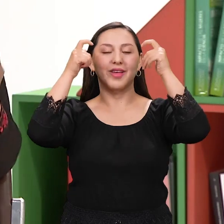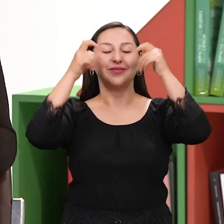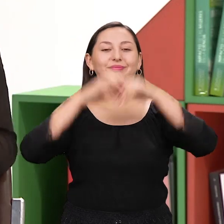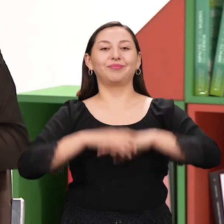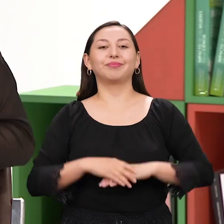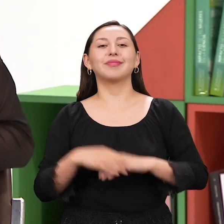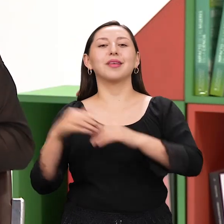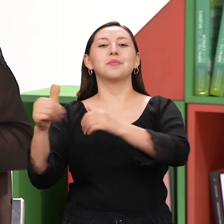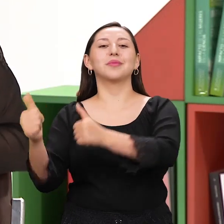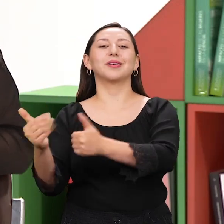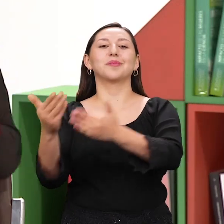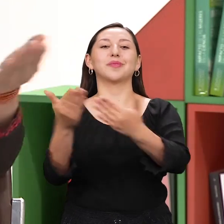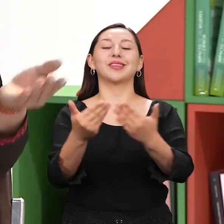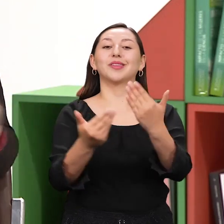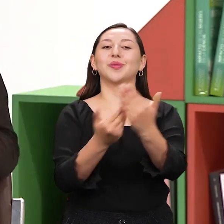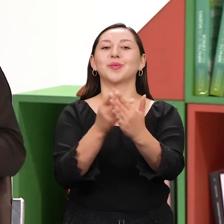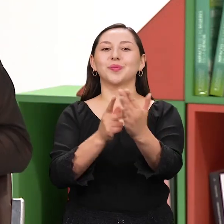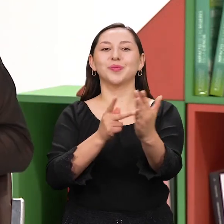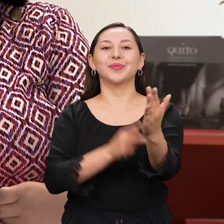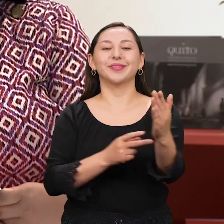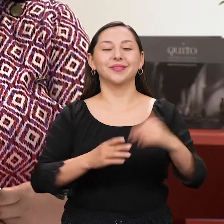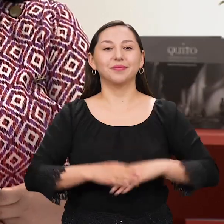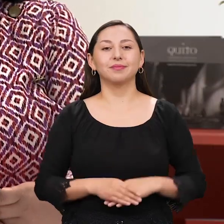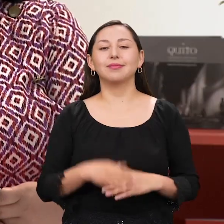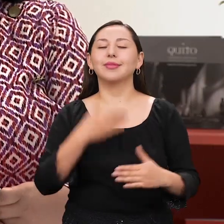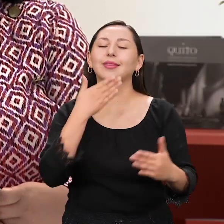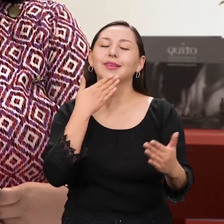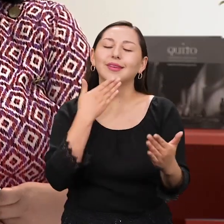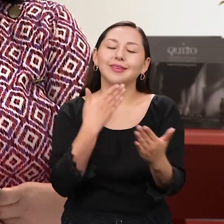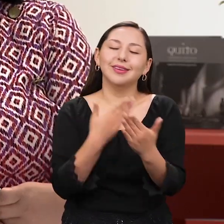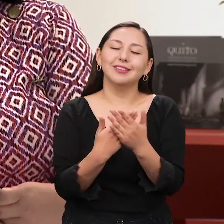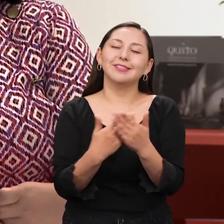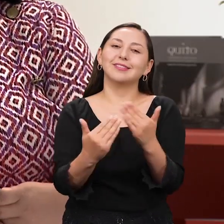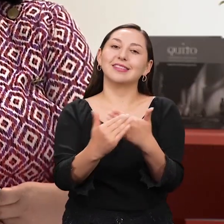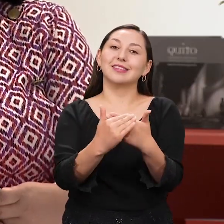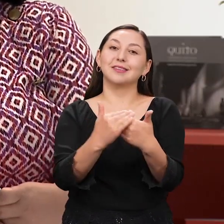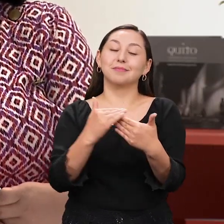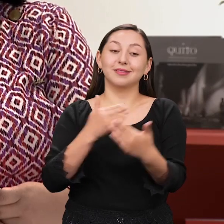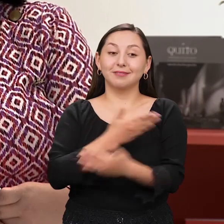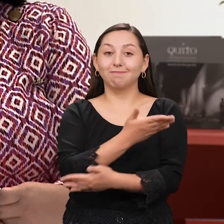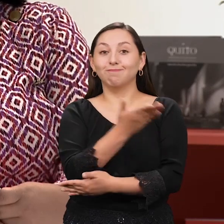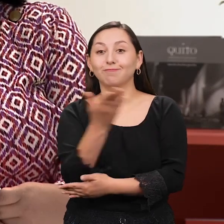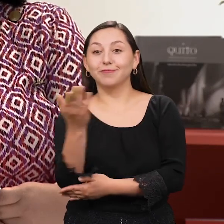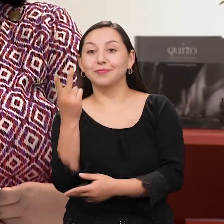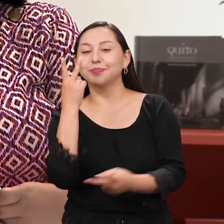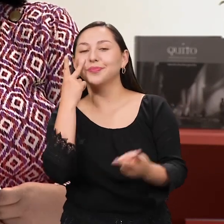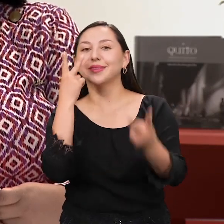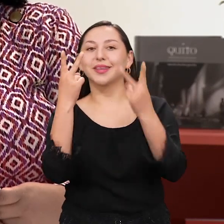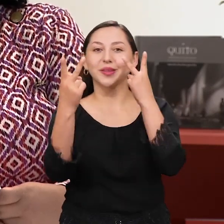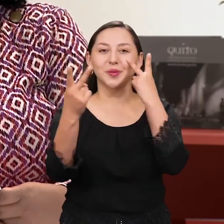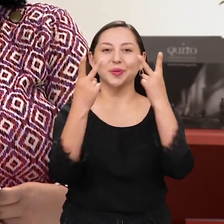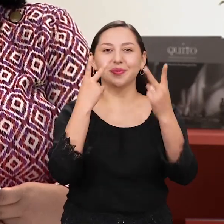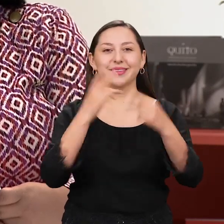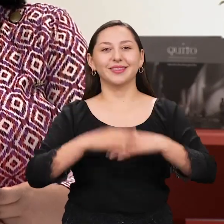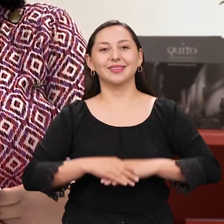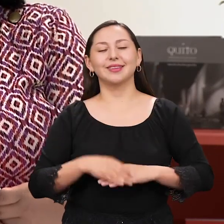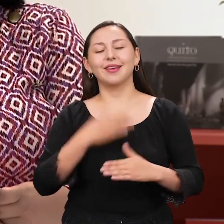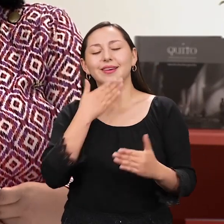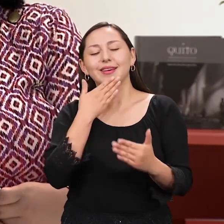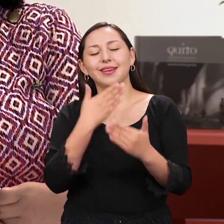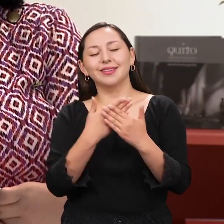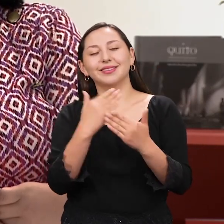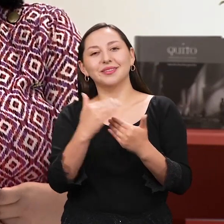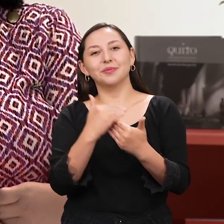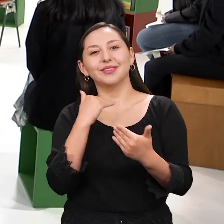Natalia, bienvenida a Somos Mujeres y Hacemos Ciencia. Muchísimas gracias, Aide, y a todos, todas quienes nos están escuchando en este momento. Gracias por